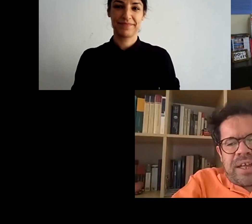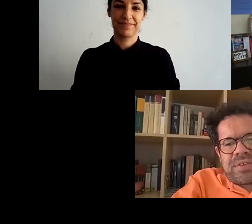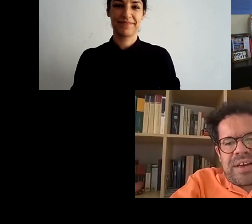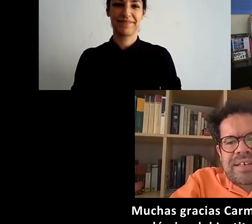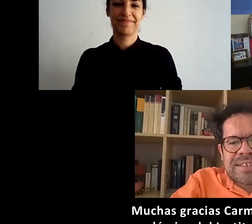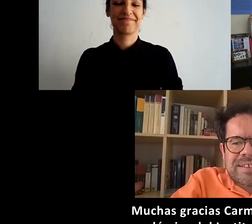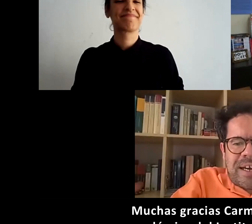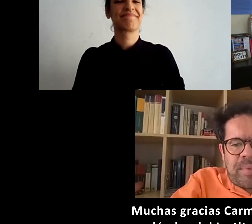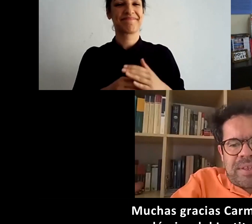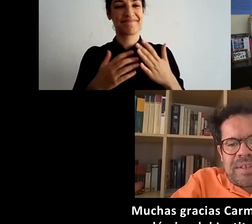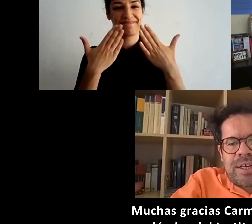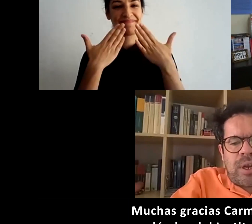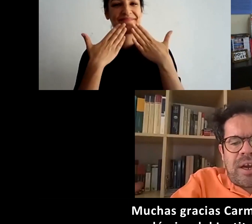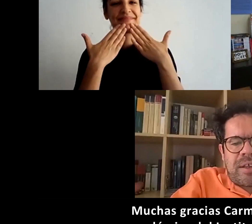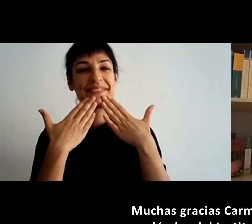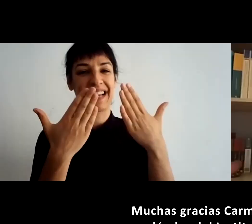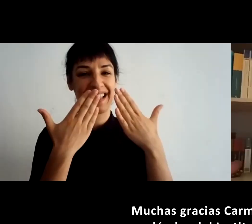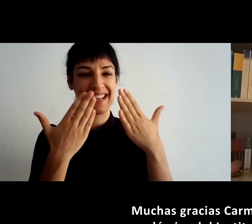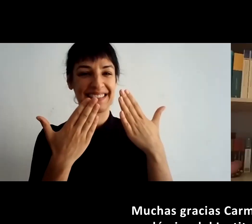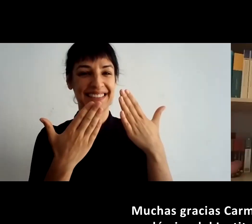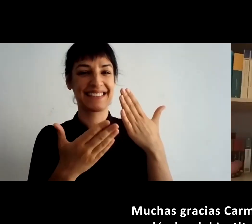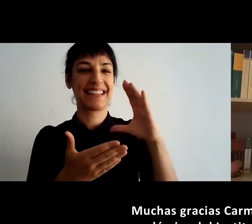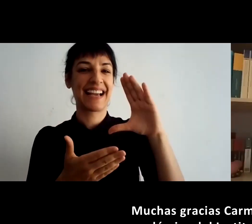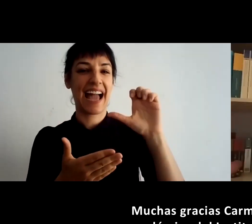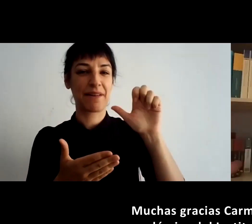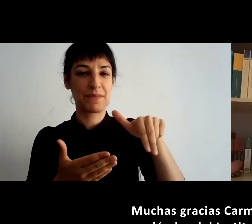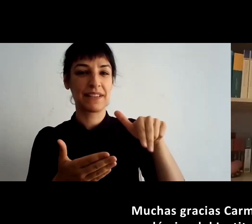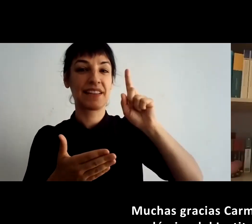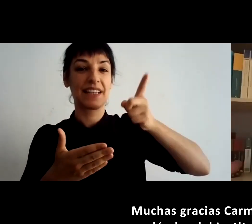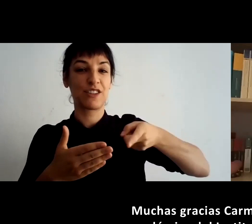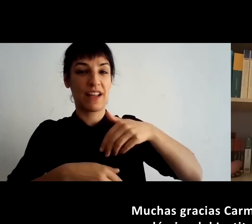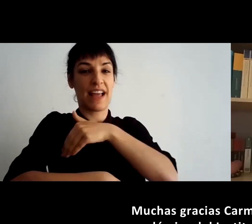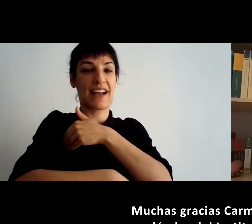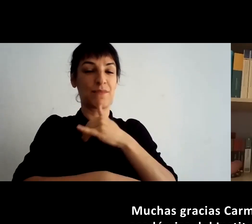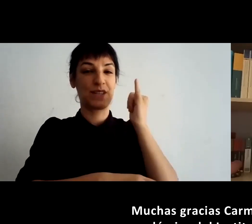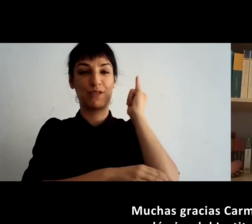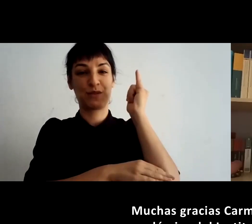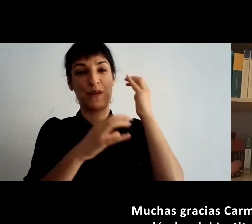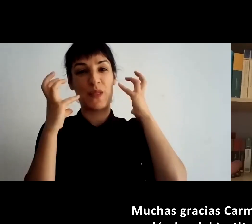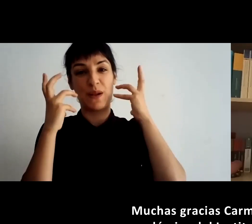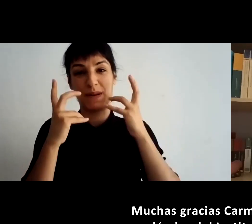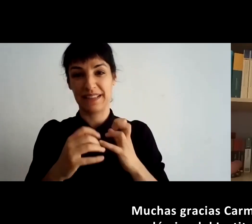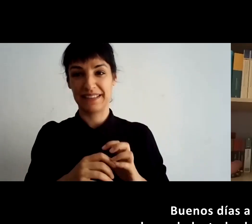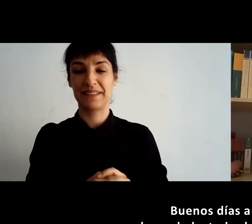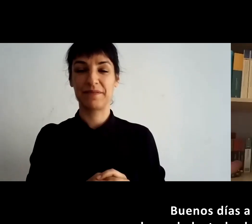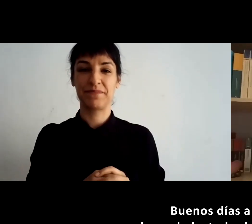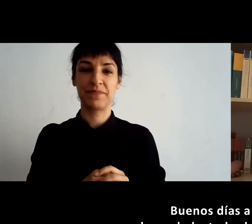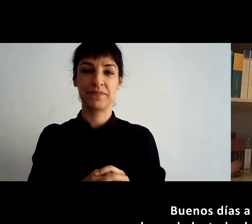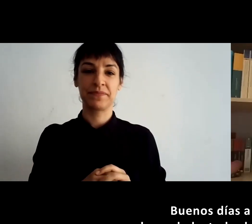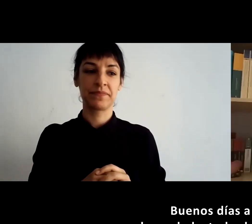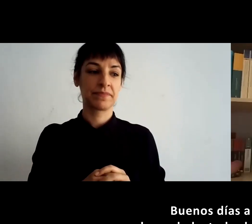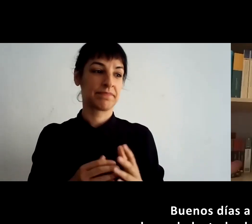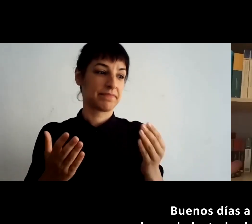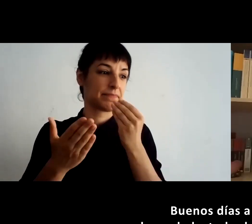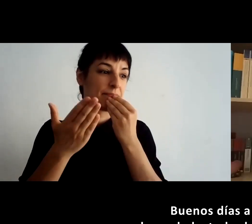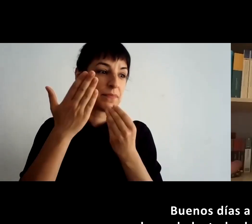Muchas gracias, Carmen, directora académica del Instituto Cervantes. Buenos